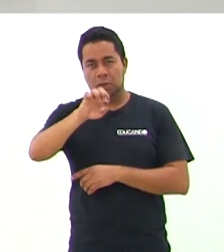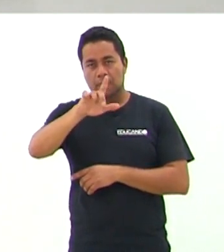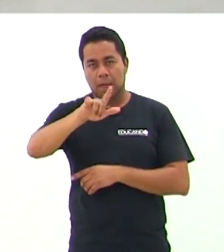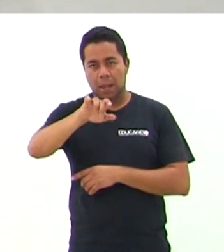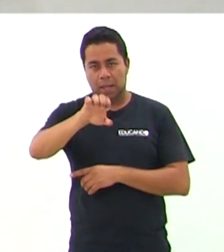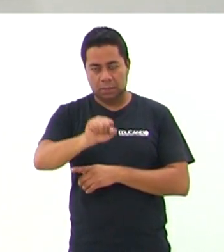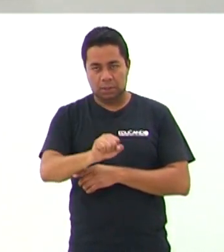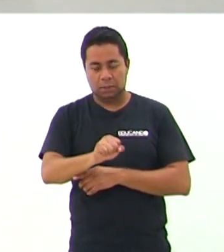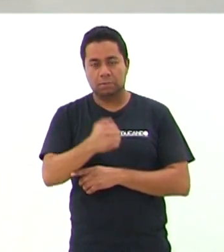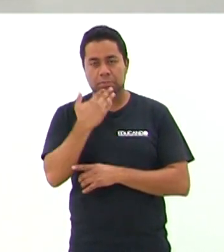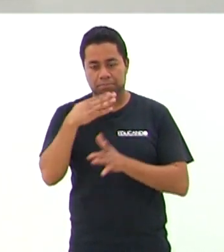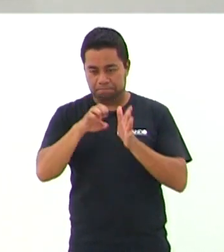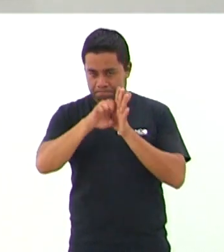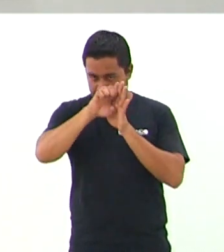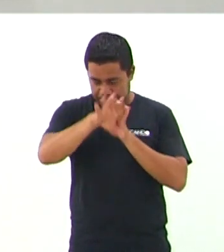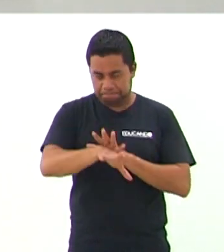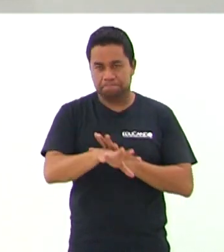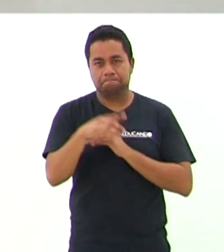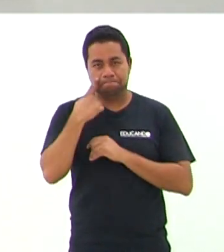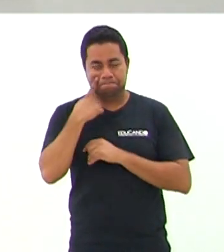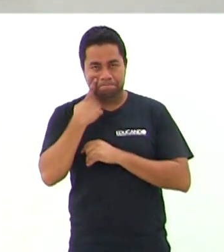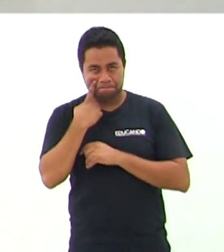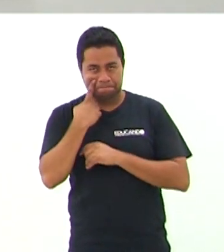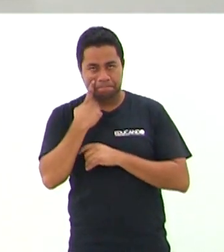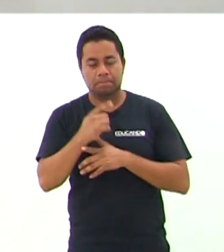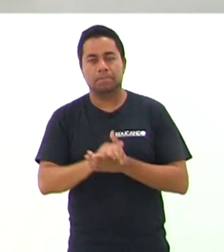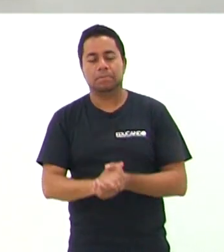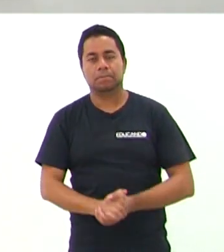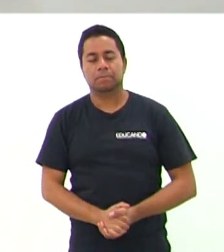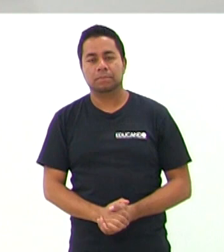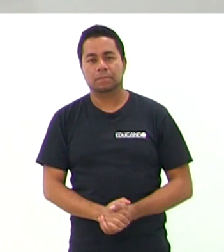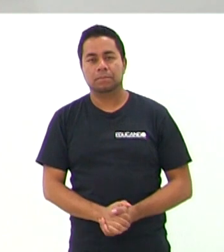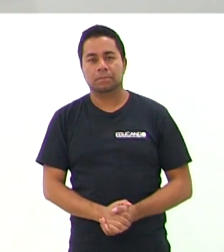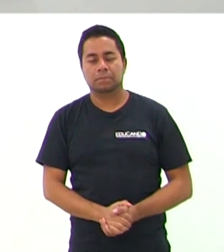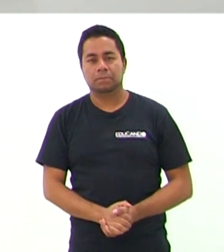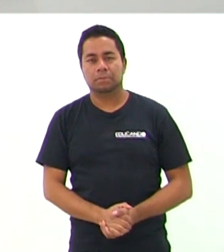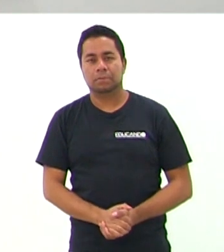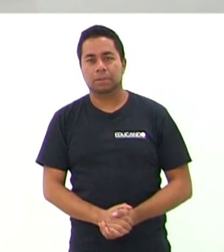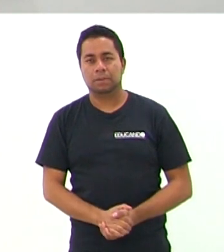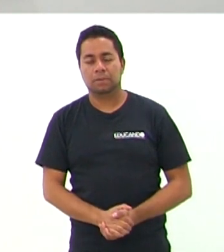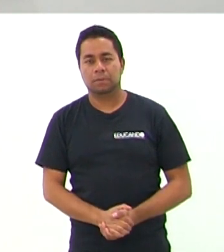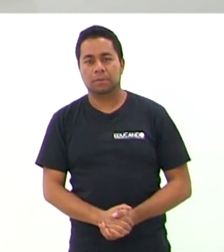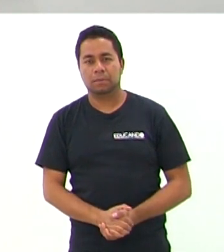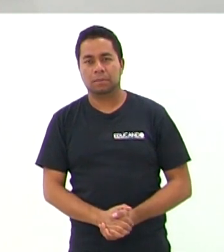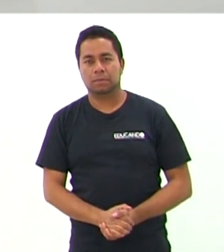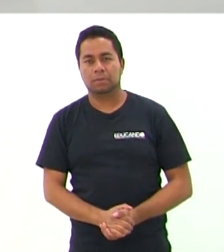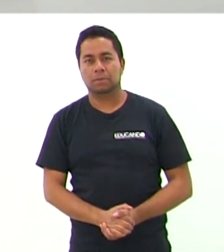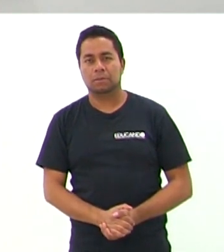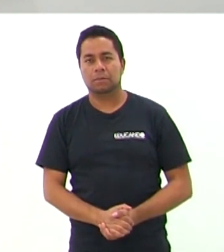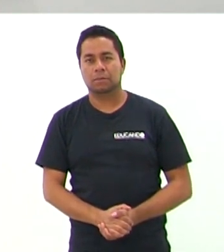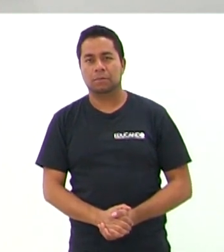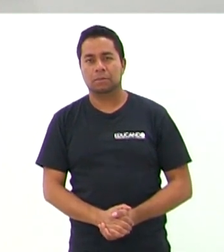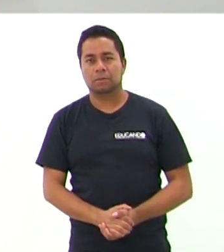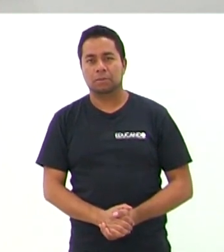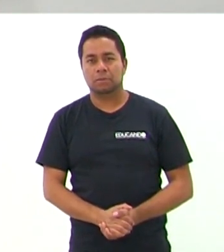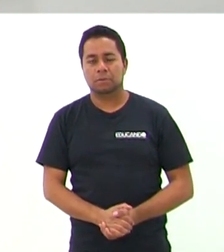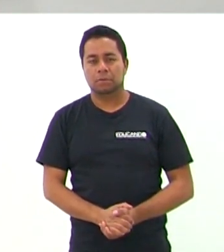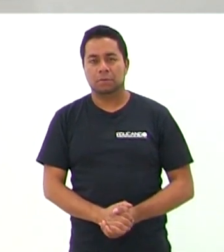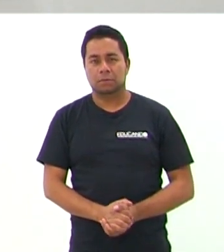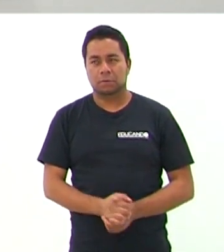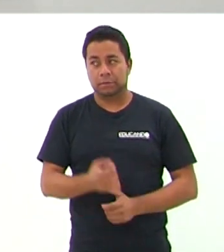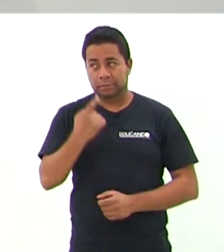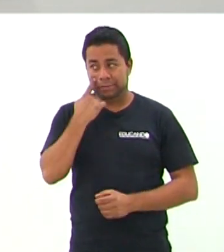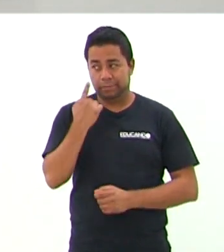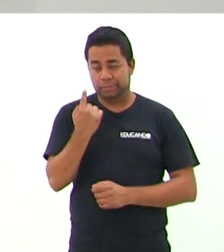ejemplo. Si nosotros tenemos lo siguiente, de